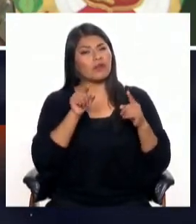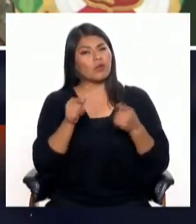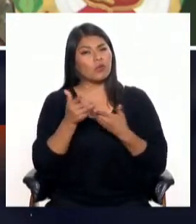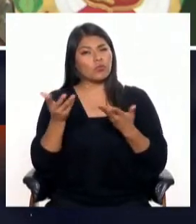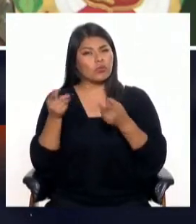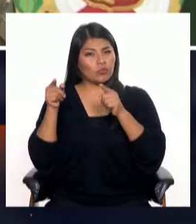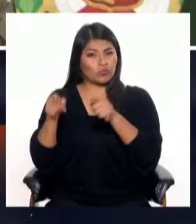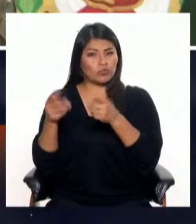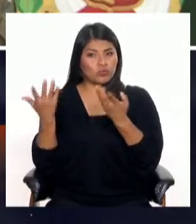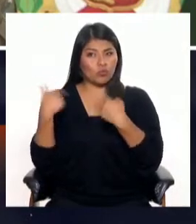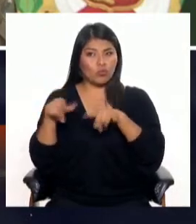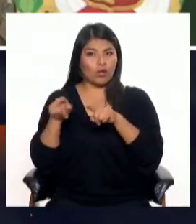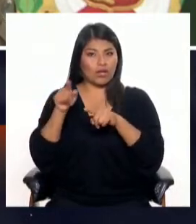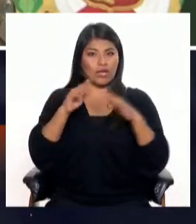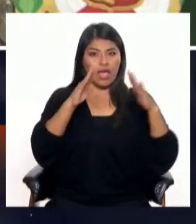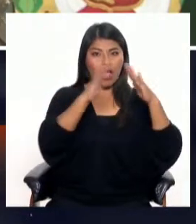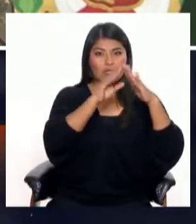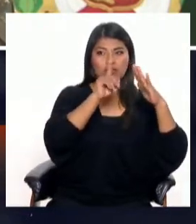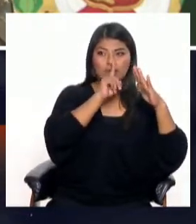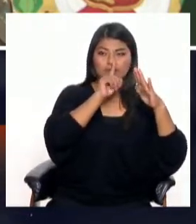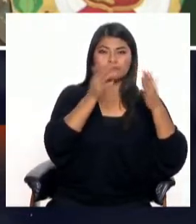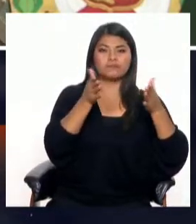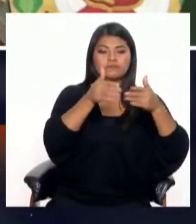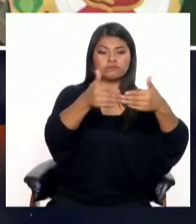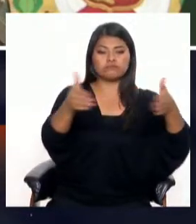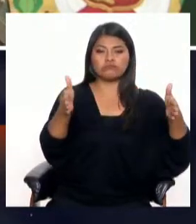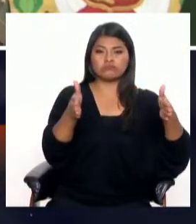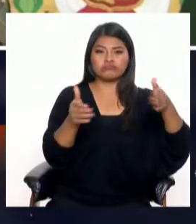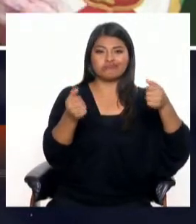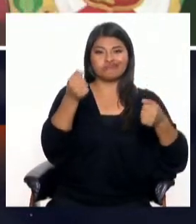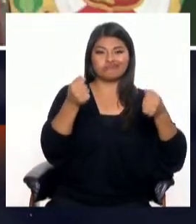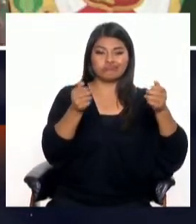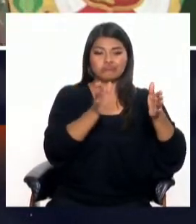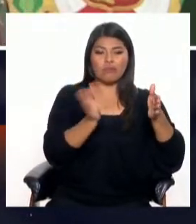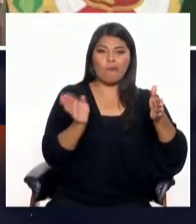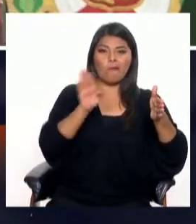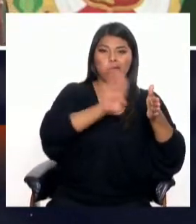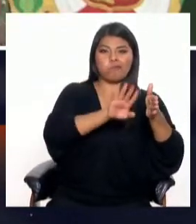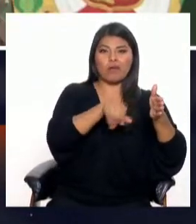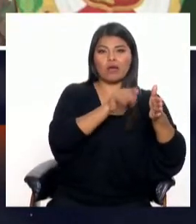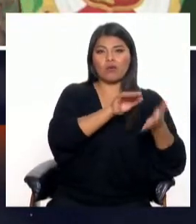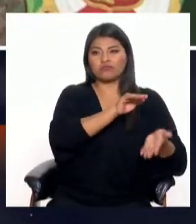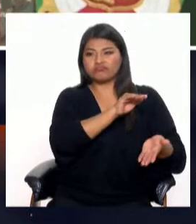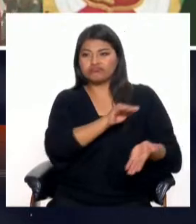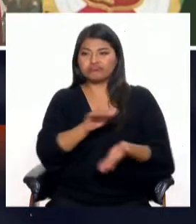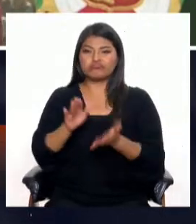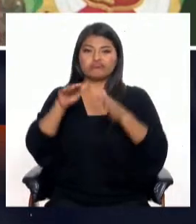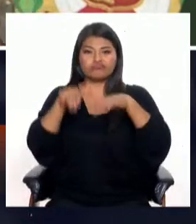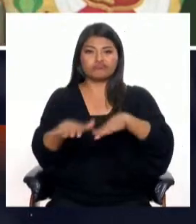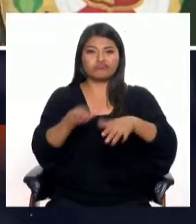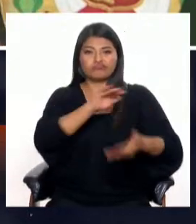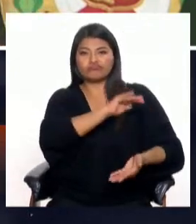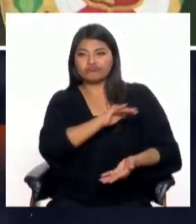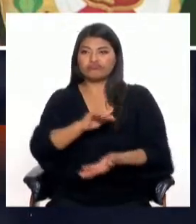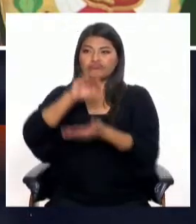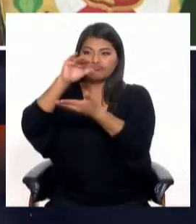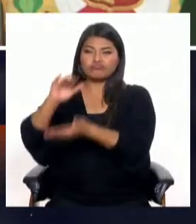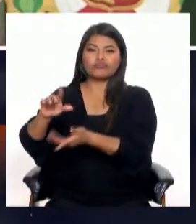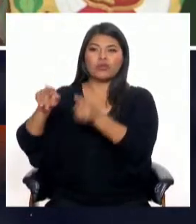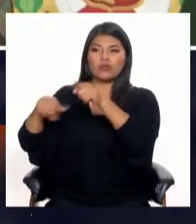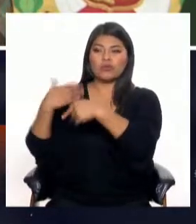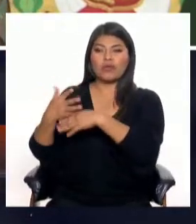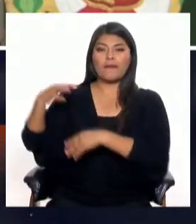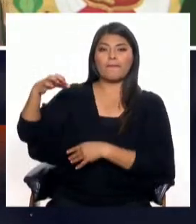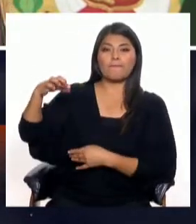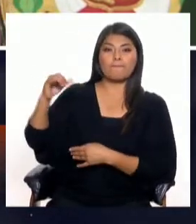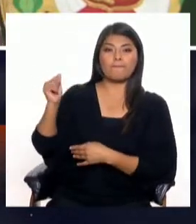cómo sacar la droga a través de contenedores por el puerto de Paita. Así es. Ellos estaban, su presencia de ellos obedecía que estaban en plenas